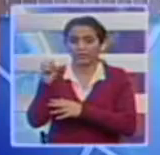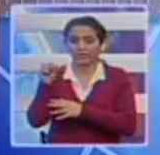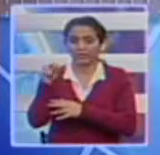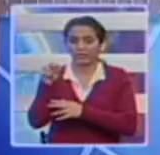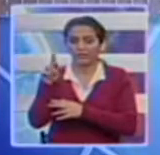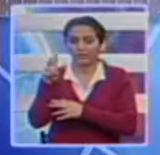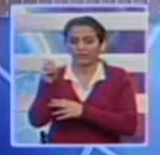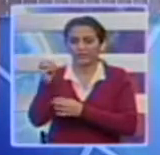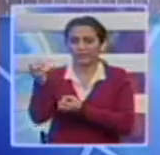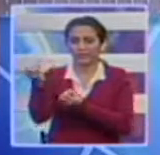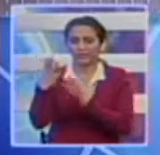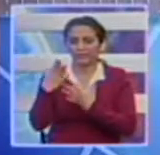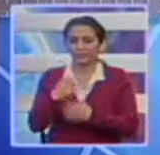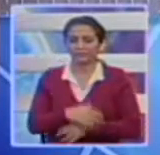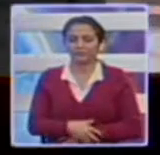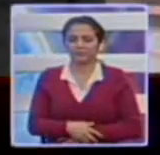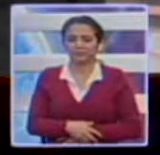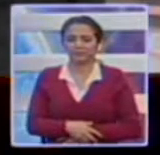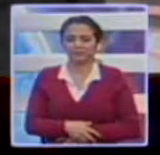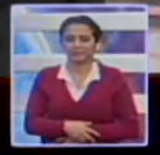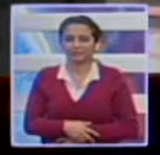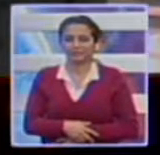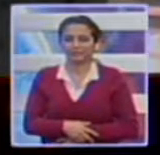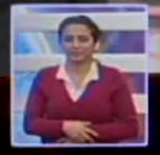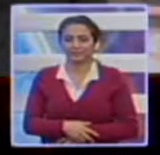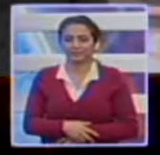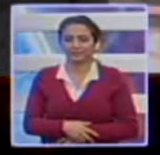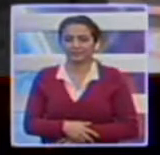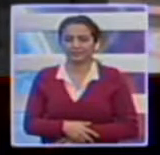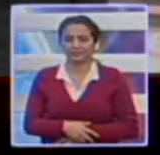Leonardo. Adelante con tu informe.